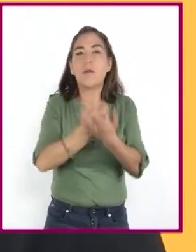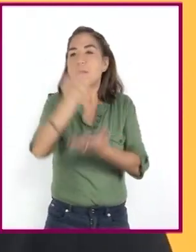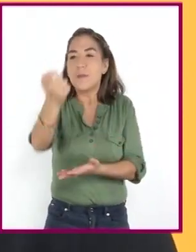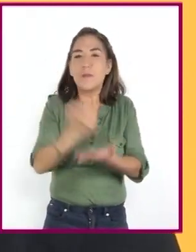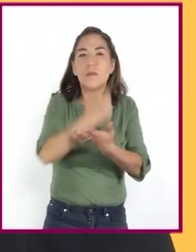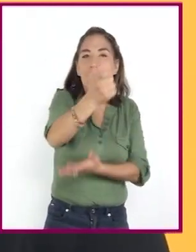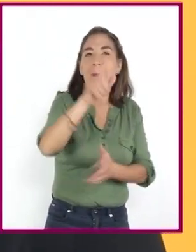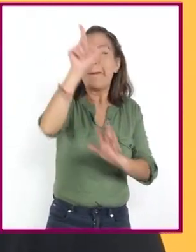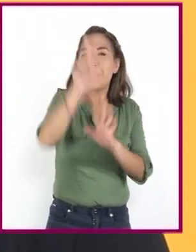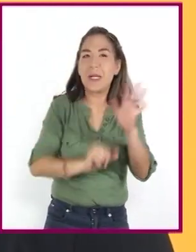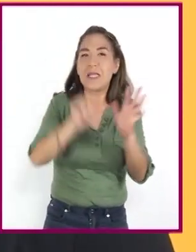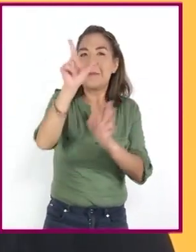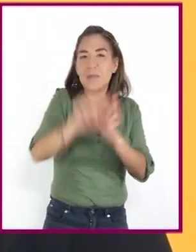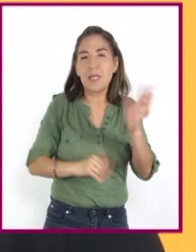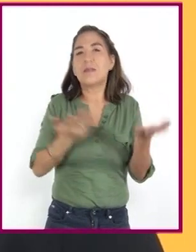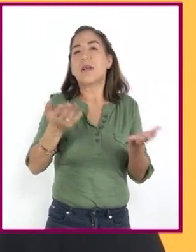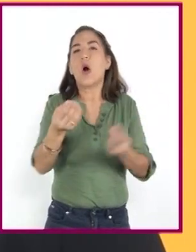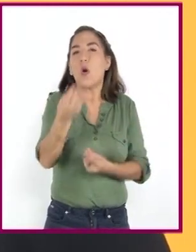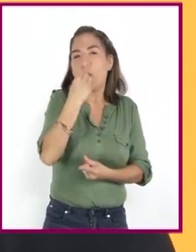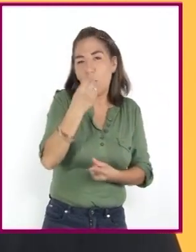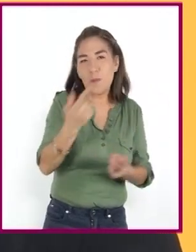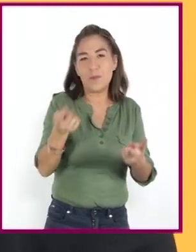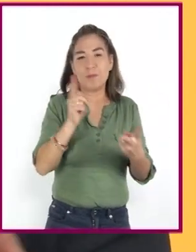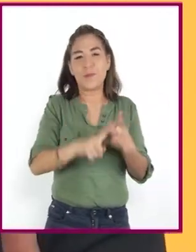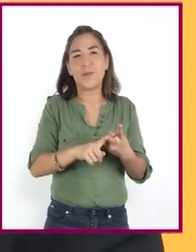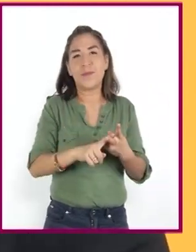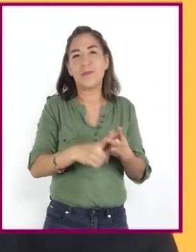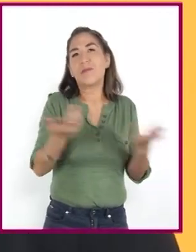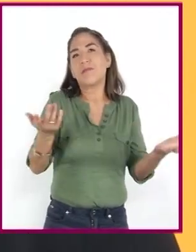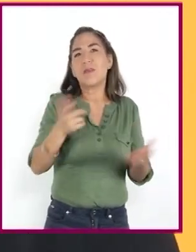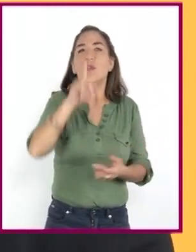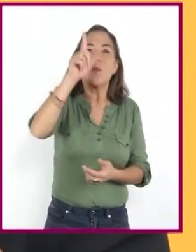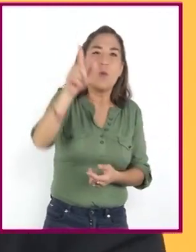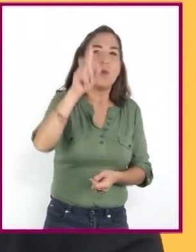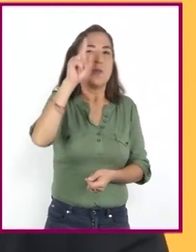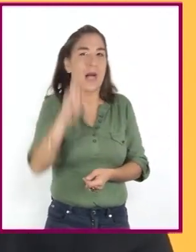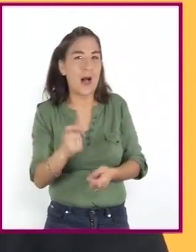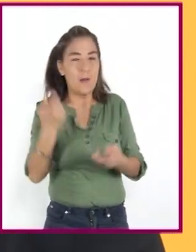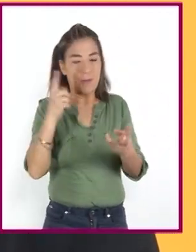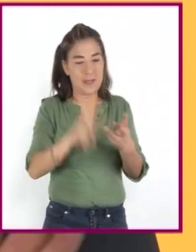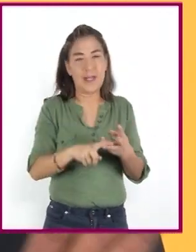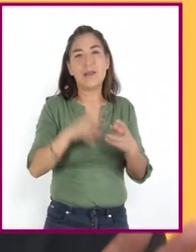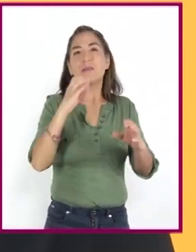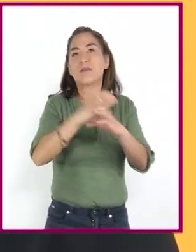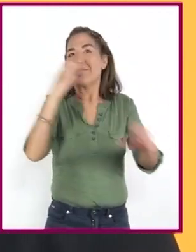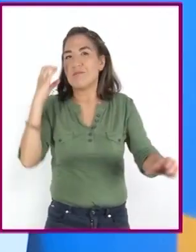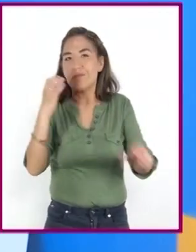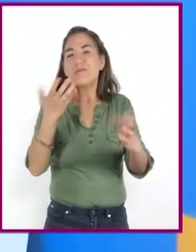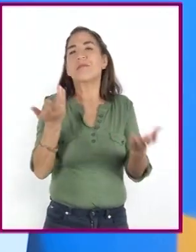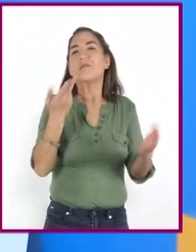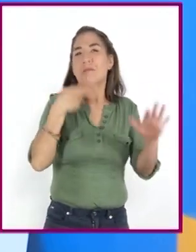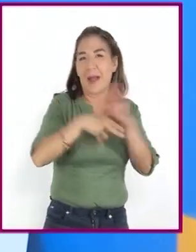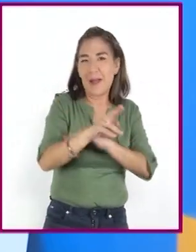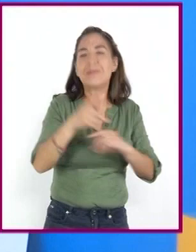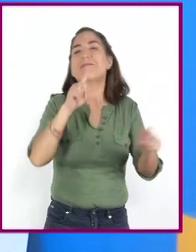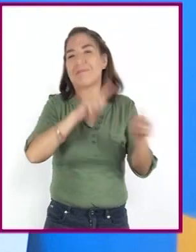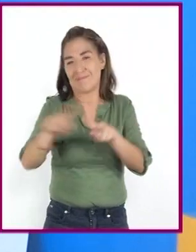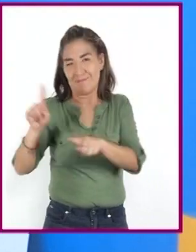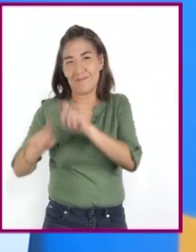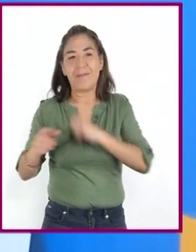es decir, gastos en comida, servicios, transporte y demás. Y